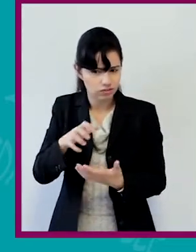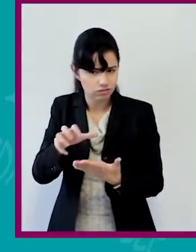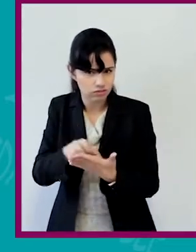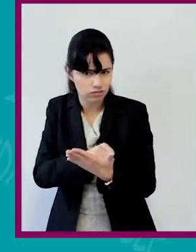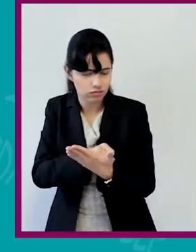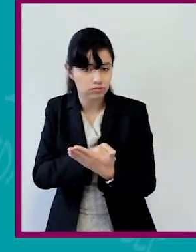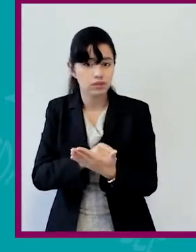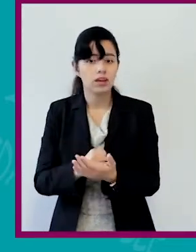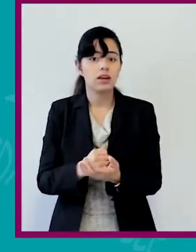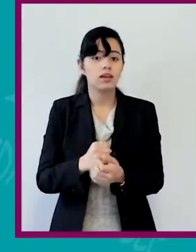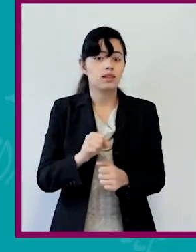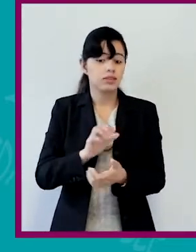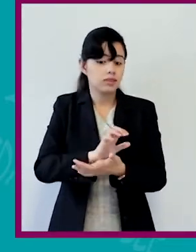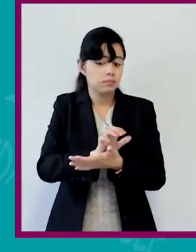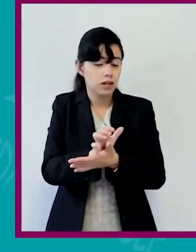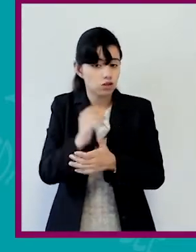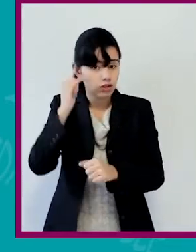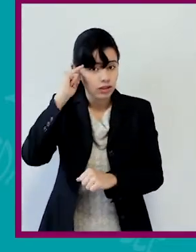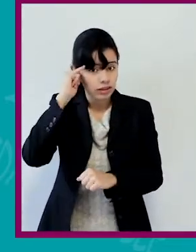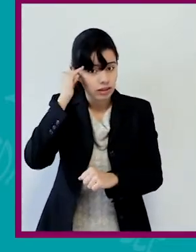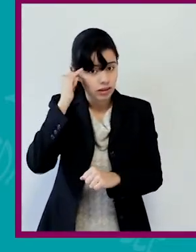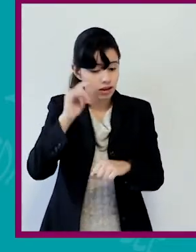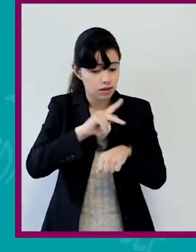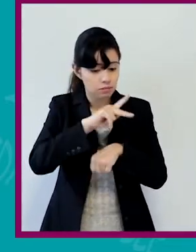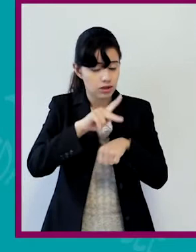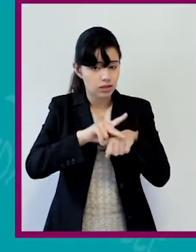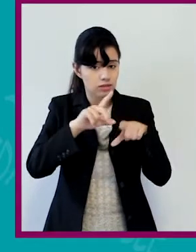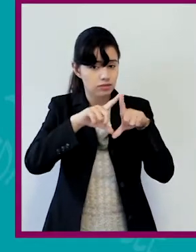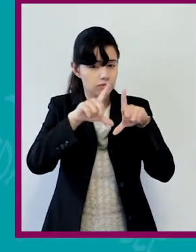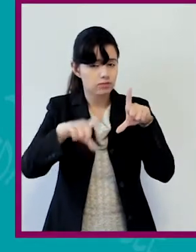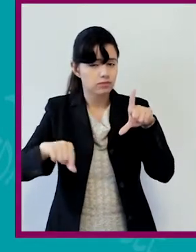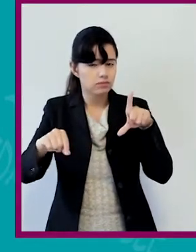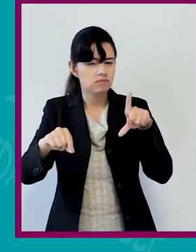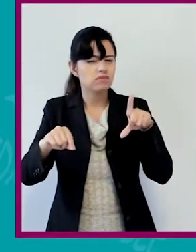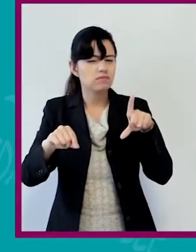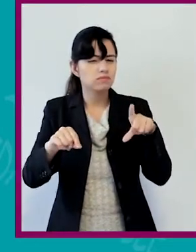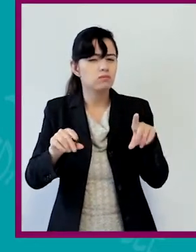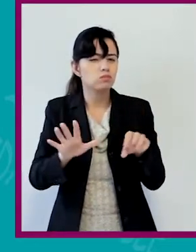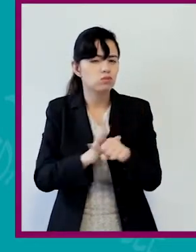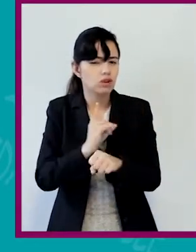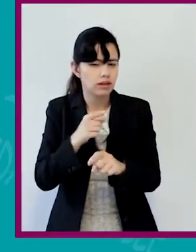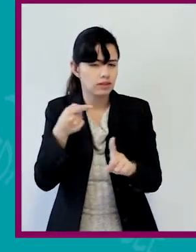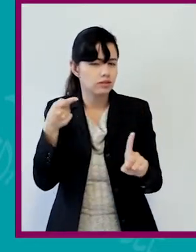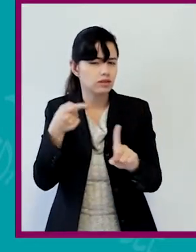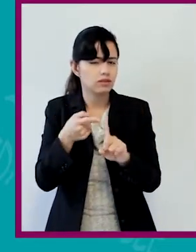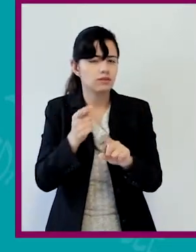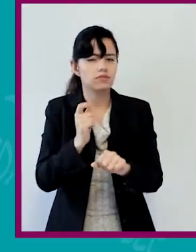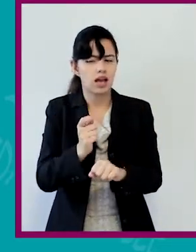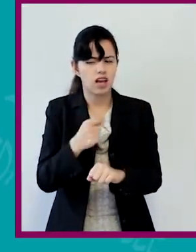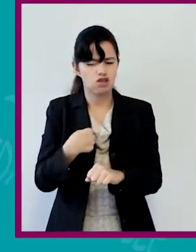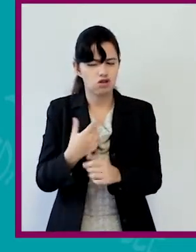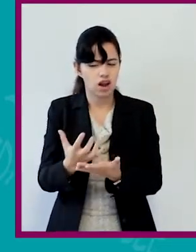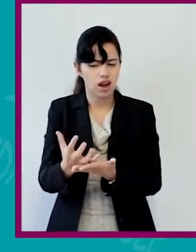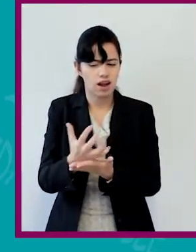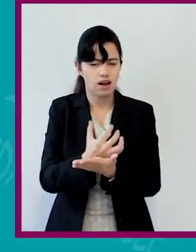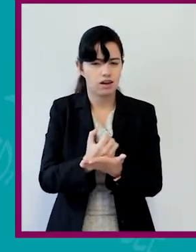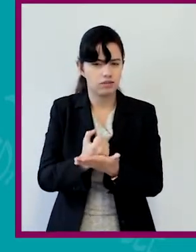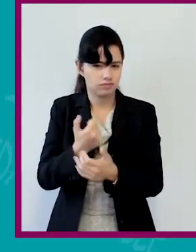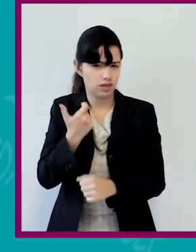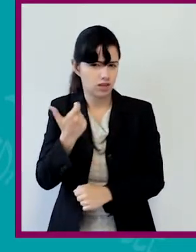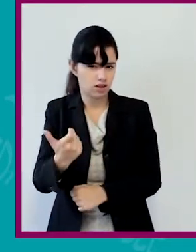como finalidad o lo que la ha aceitado es el lucro, el poderse aprovechar de la mano de